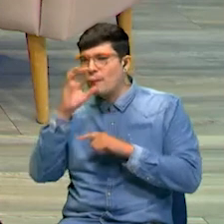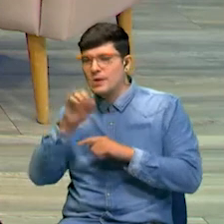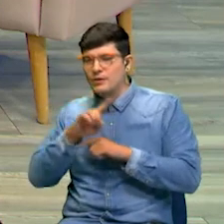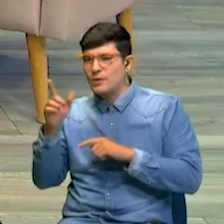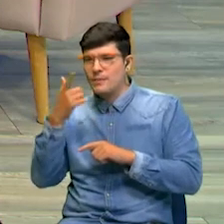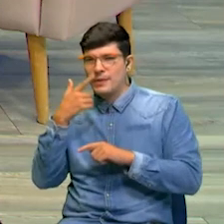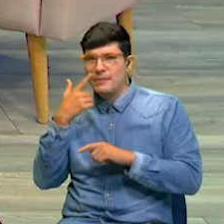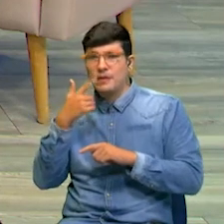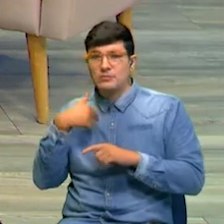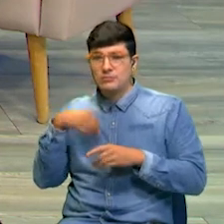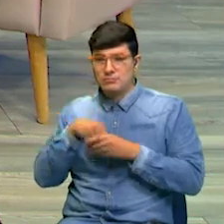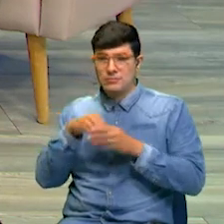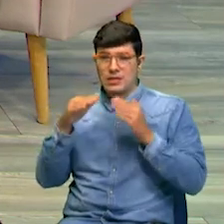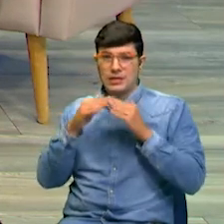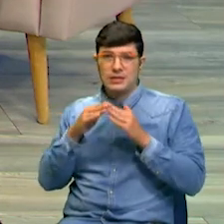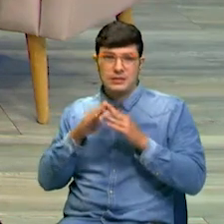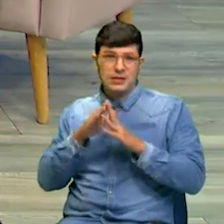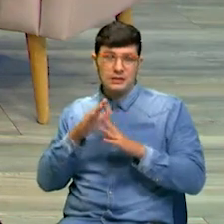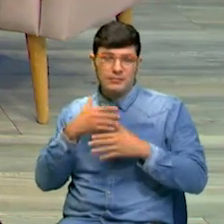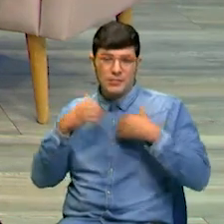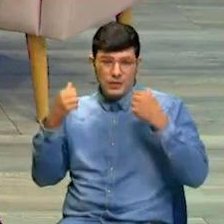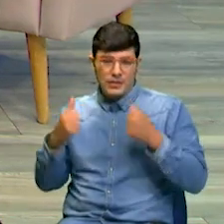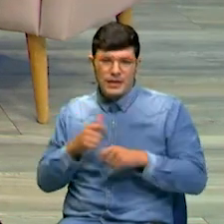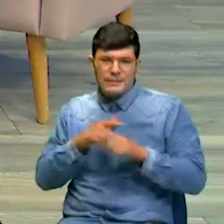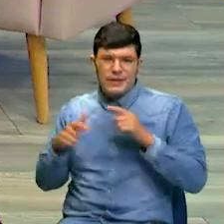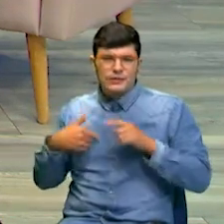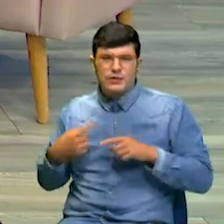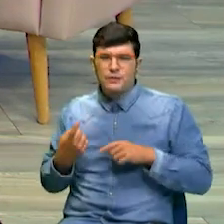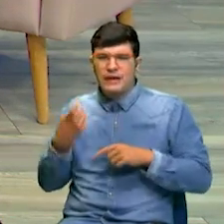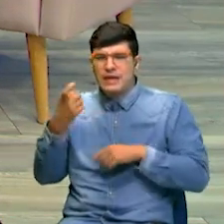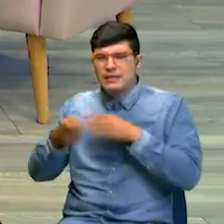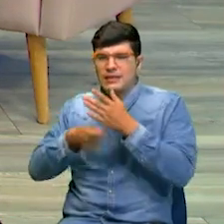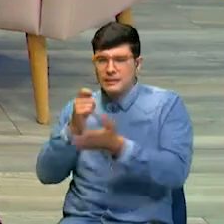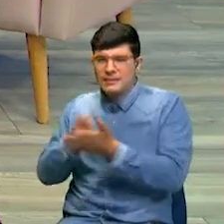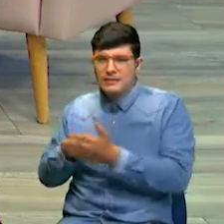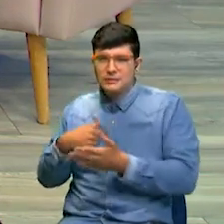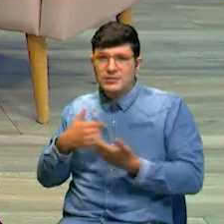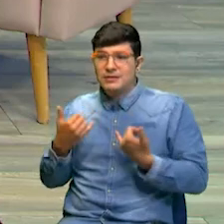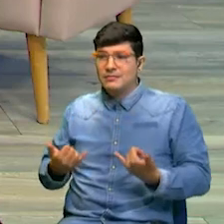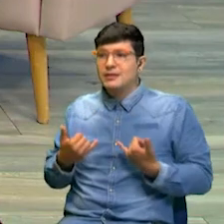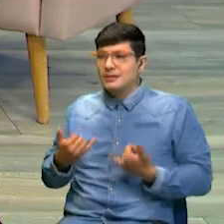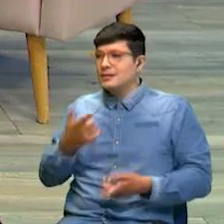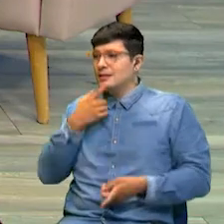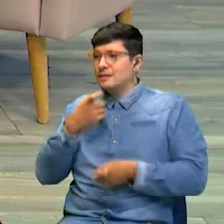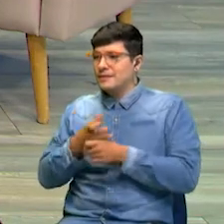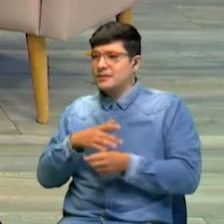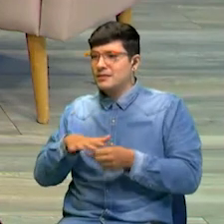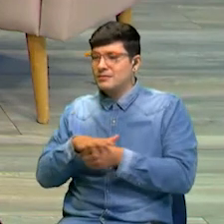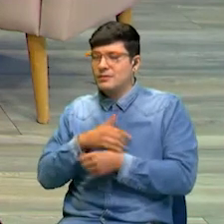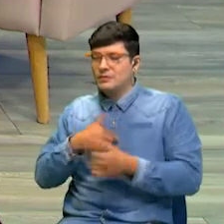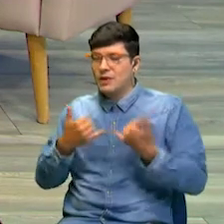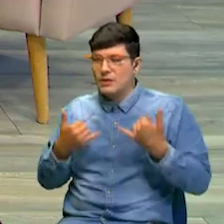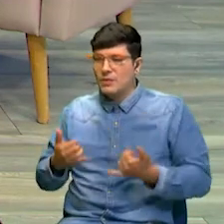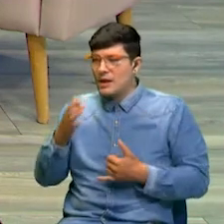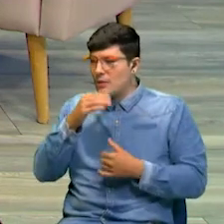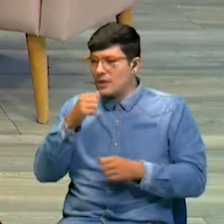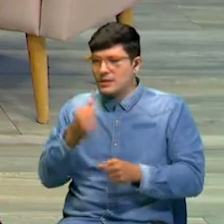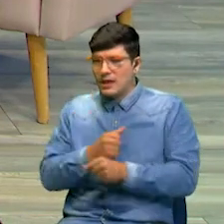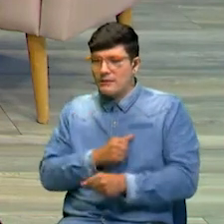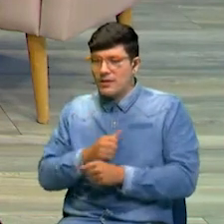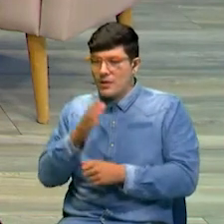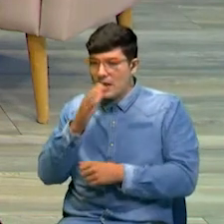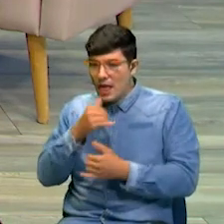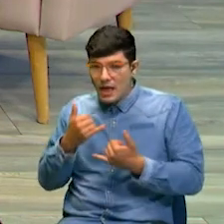Yo tengo una casita, pero tengo unas deudas que me están matando. Pues no tengo trabajo, porque a mi edad ya nadie